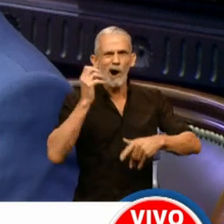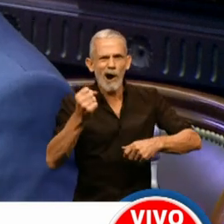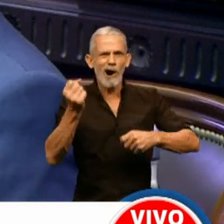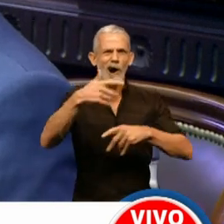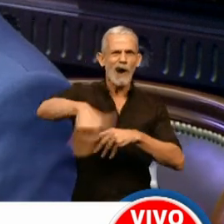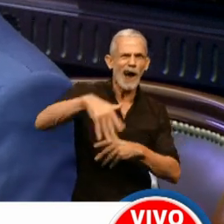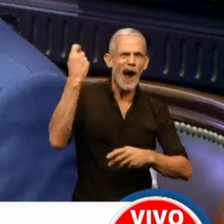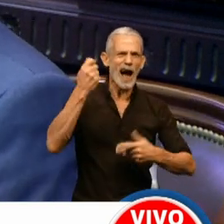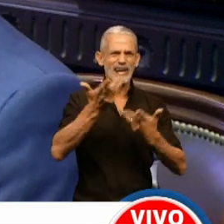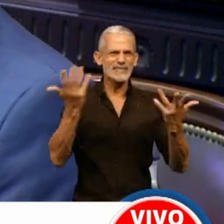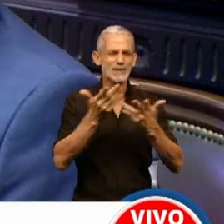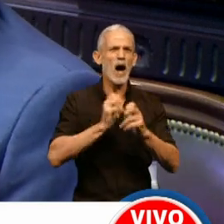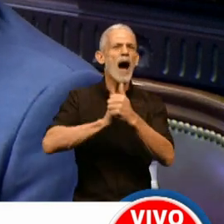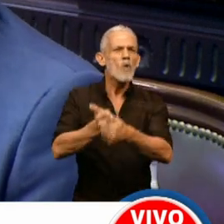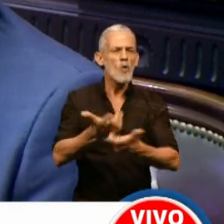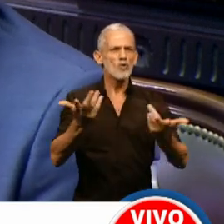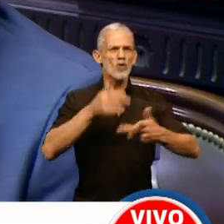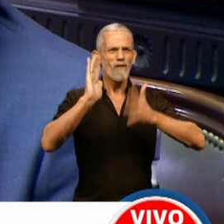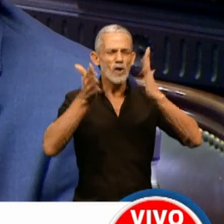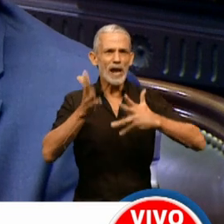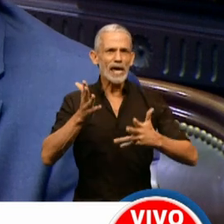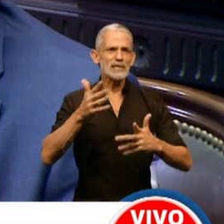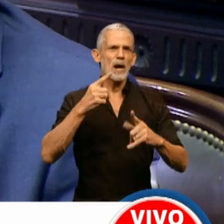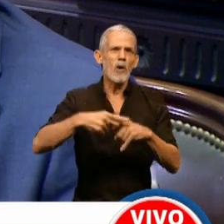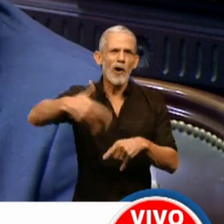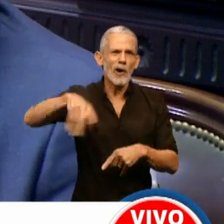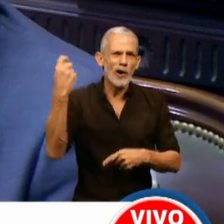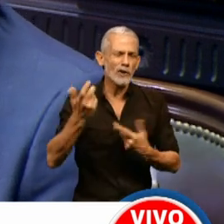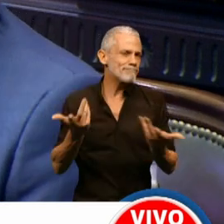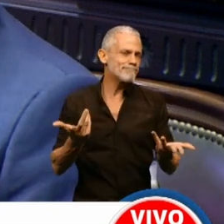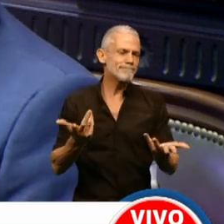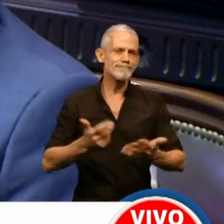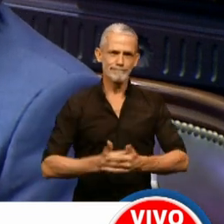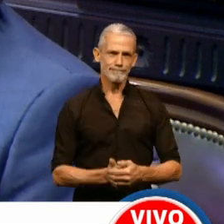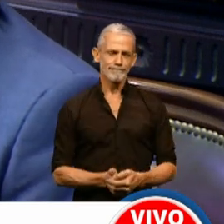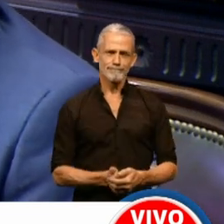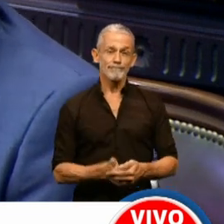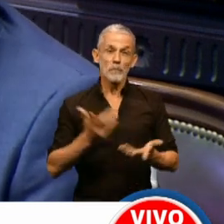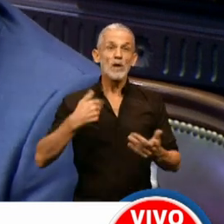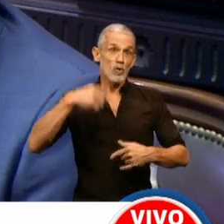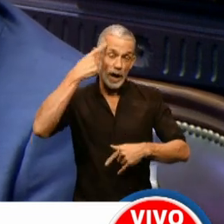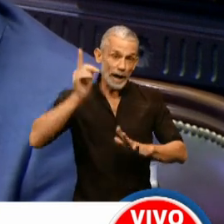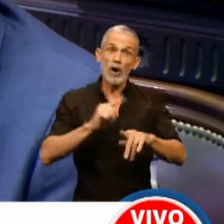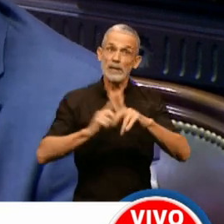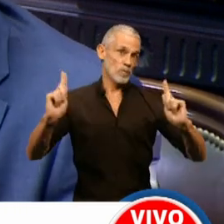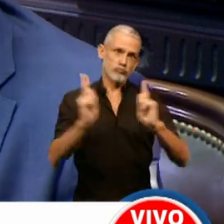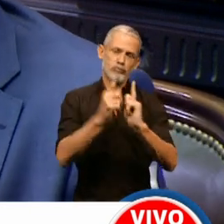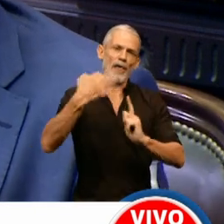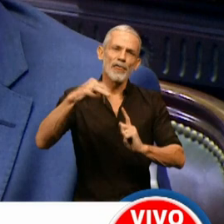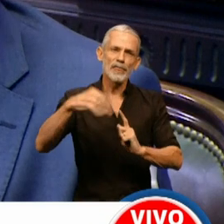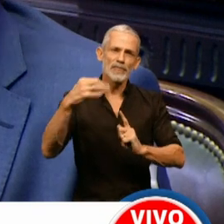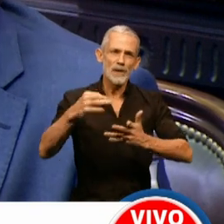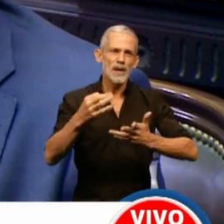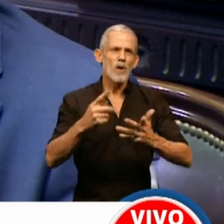están expuestos a abusos a violencia yo creo que a la brevedad a la brevedad